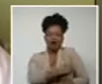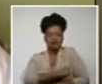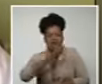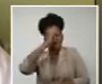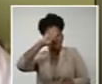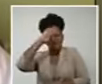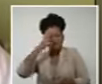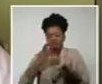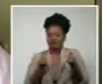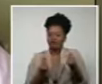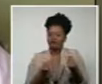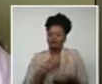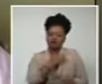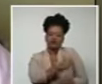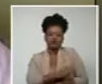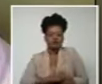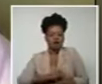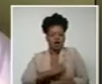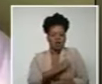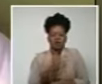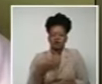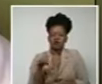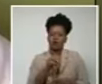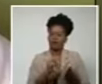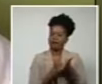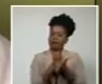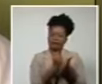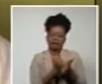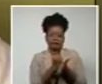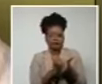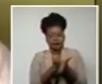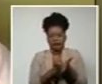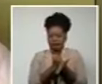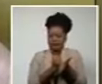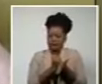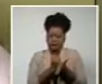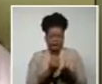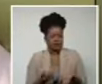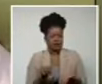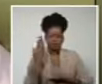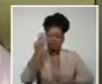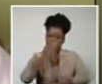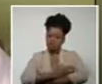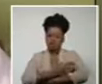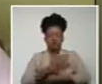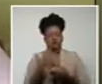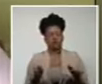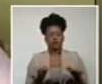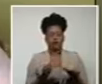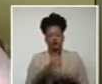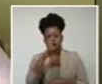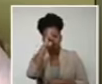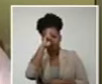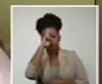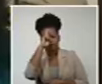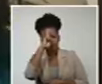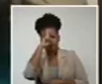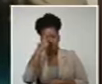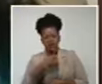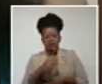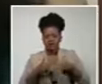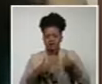amor, por eso me da rabia, me da indignación que atenten contra la salud y bienestar del pueblo